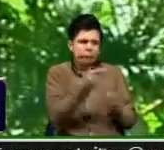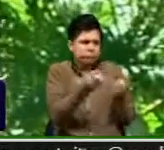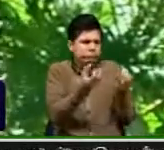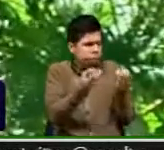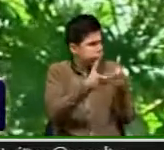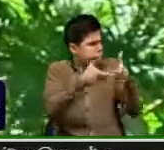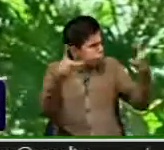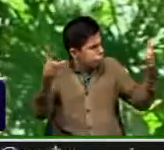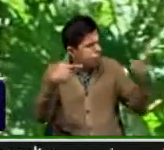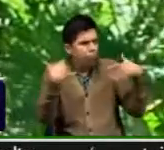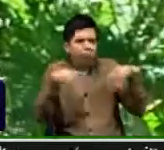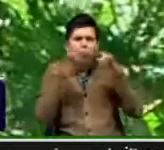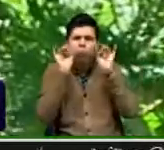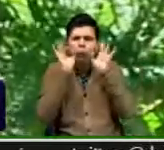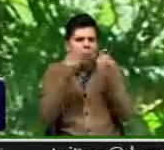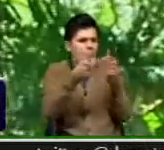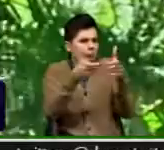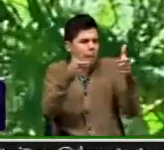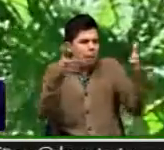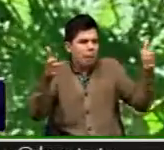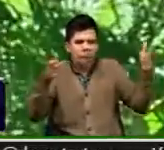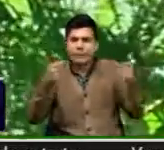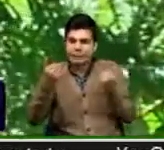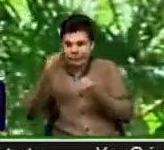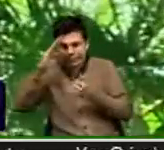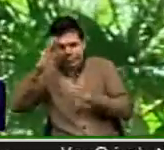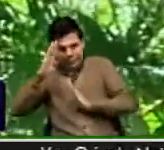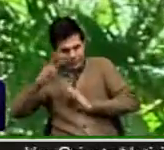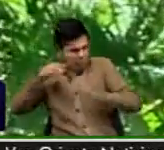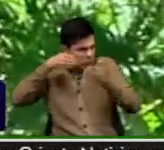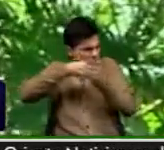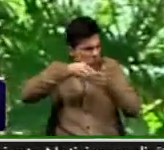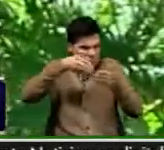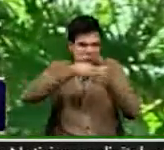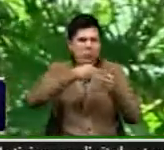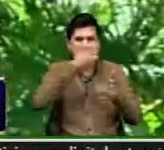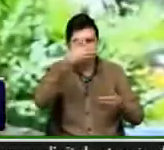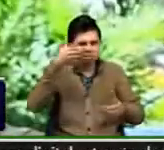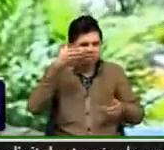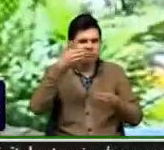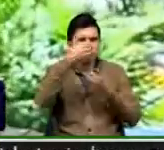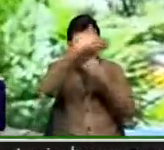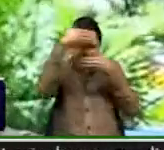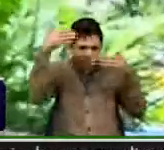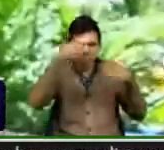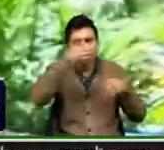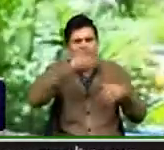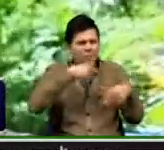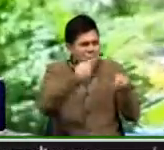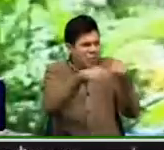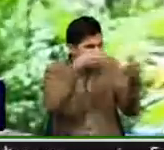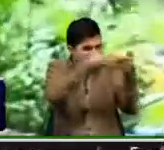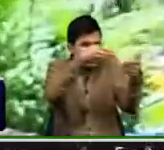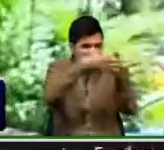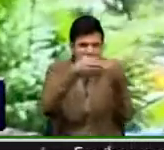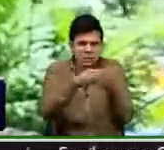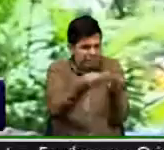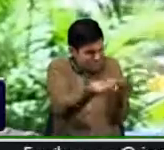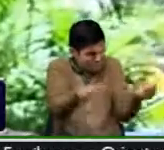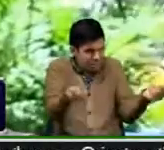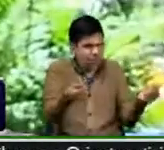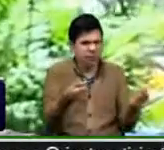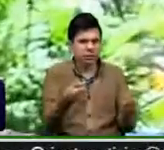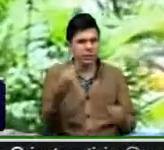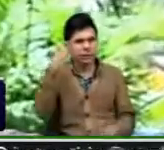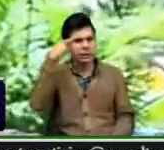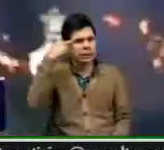frontal contra los grupos insurgentes y de narcotráfico en esta zona del norte de Santander. Una cifra que nos preocupa mucho, que es el